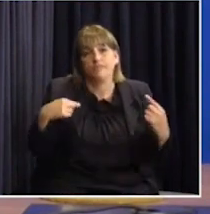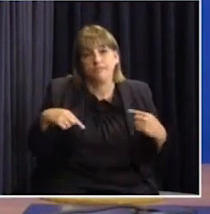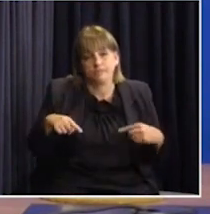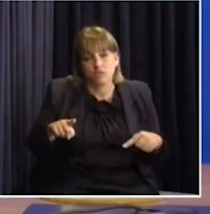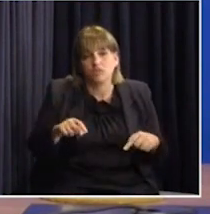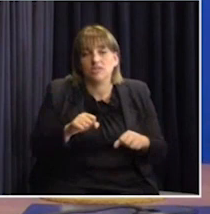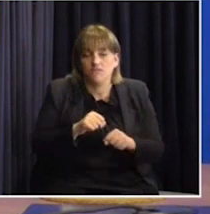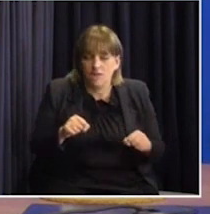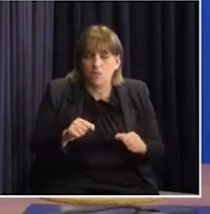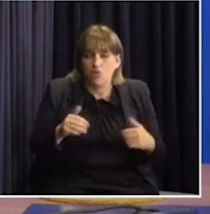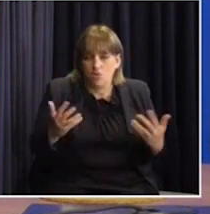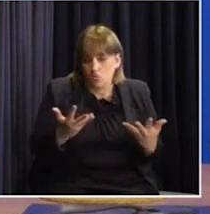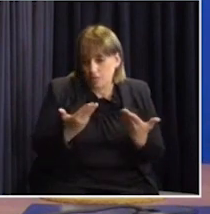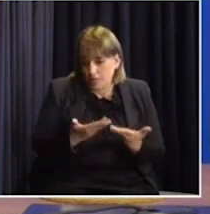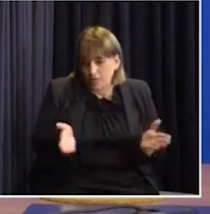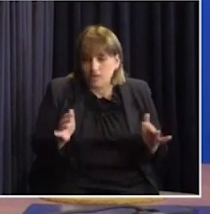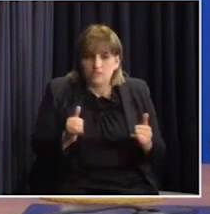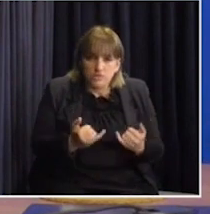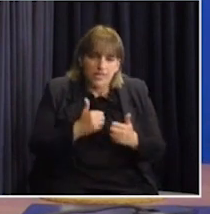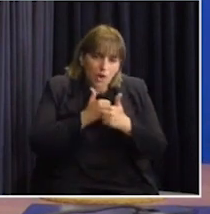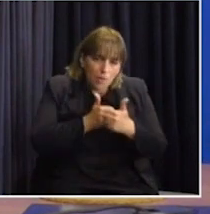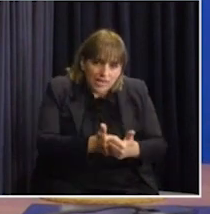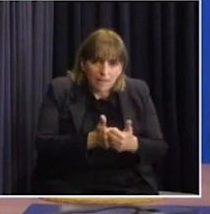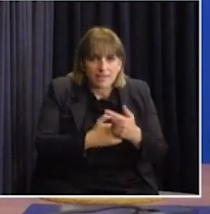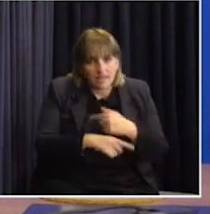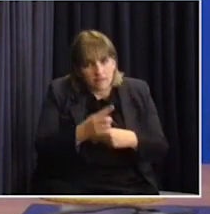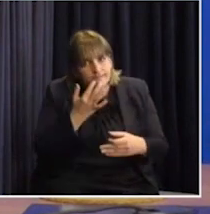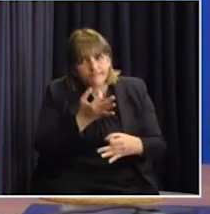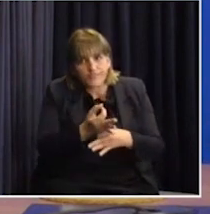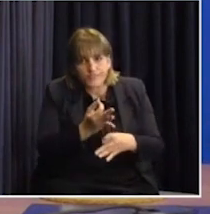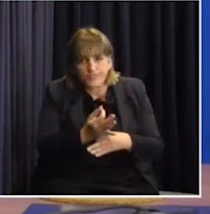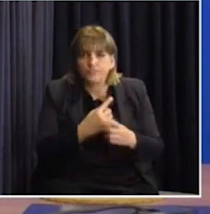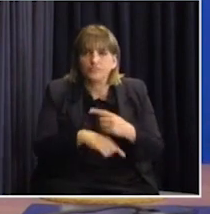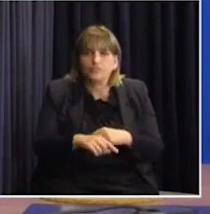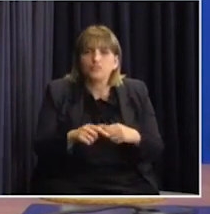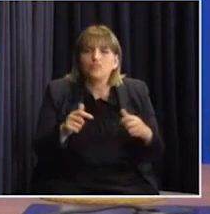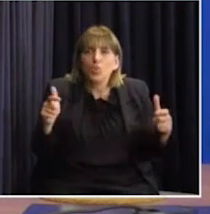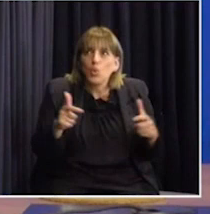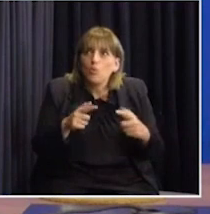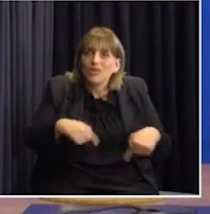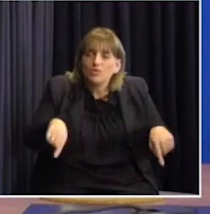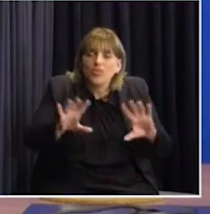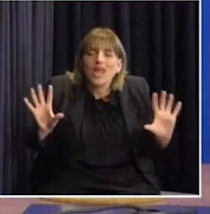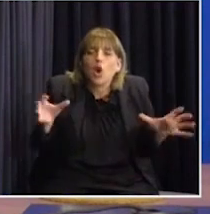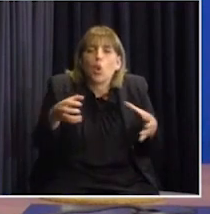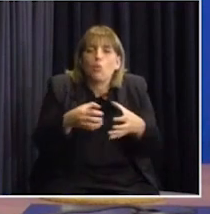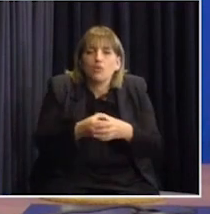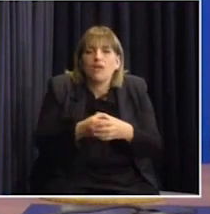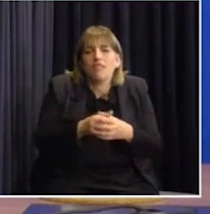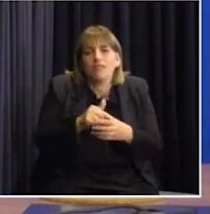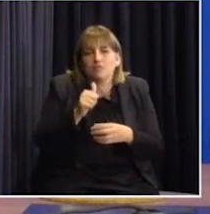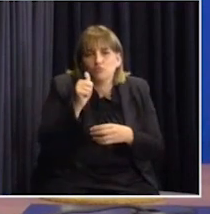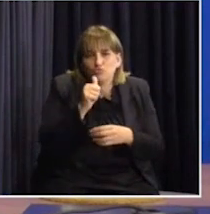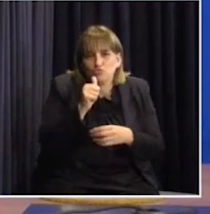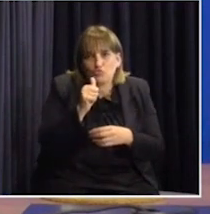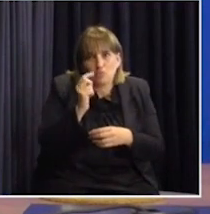empoderar a partir de orientaciones y de acompañamientos de las inspecciones y de los consejos a que las comunidades resuelvan estas aperturas